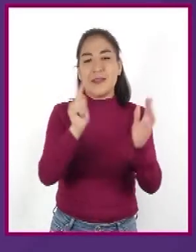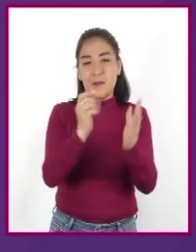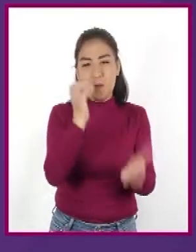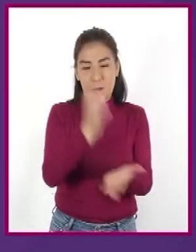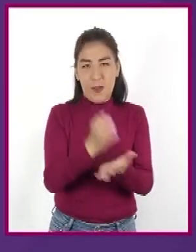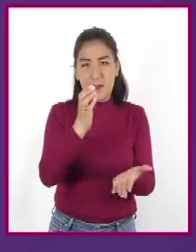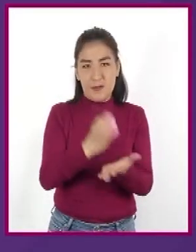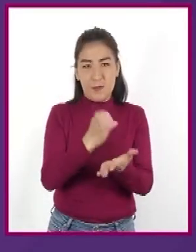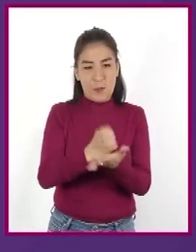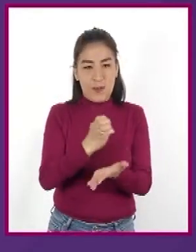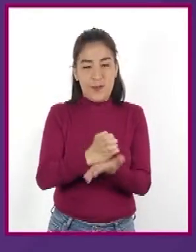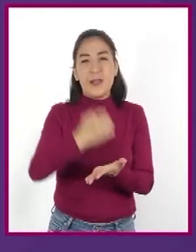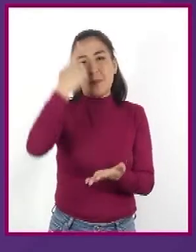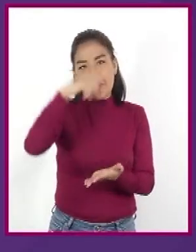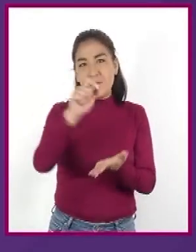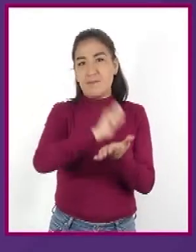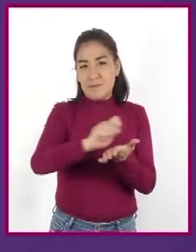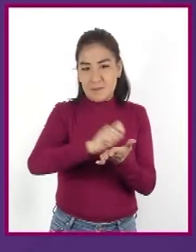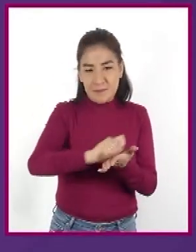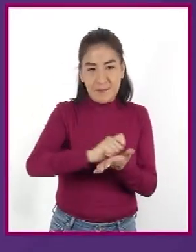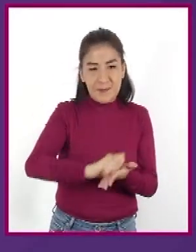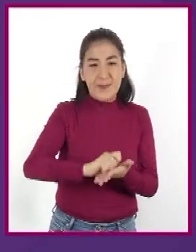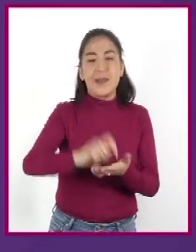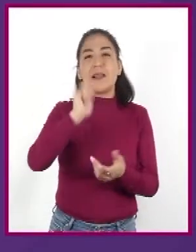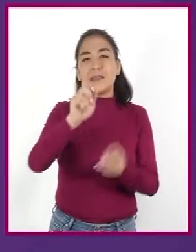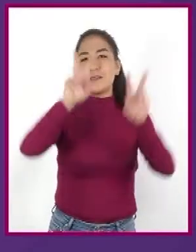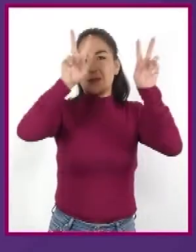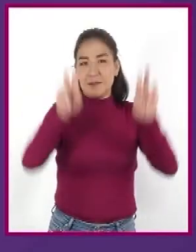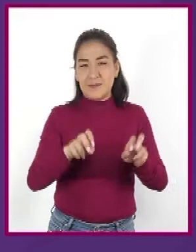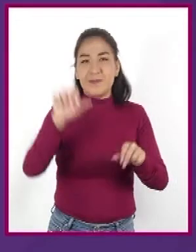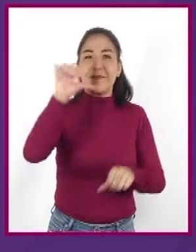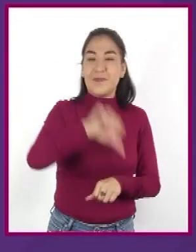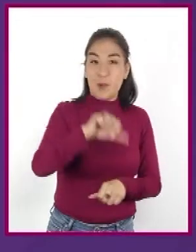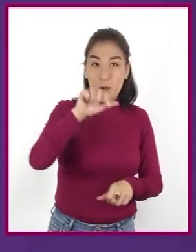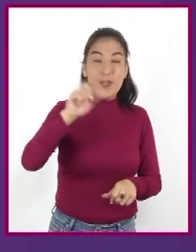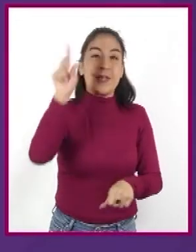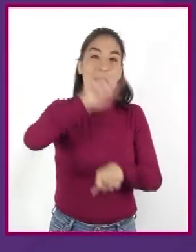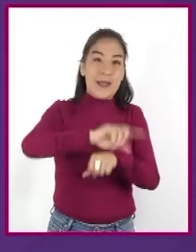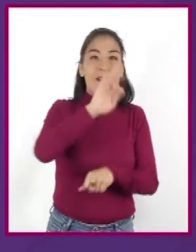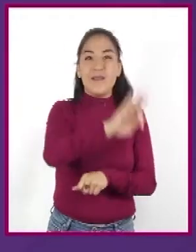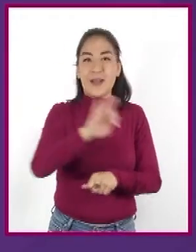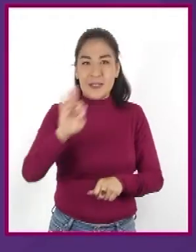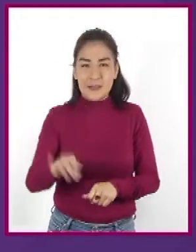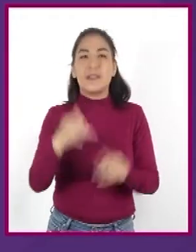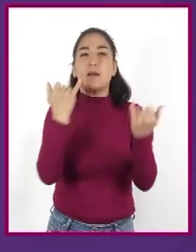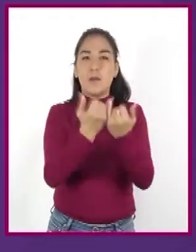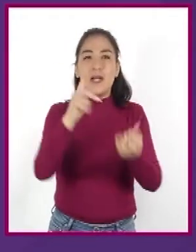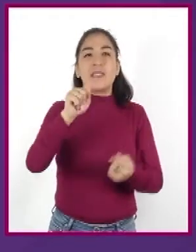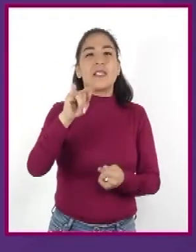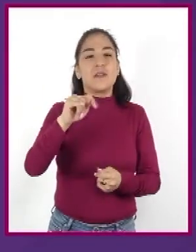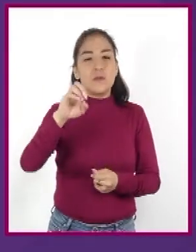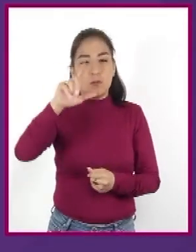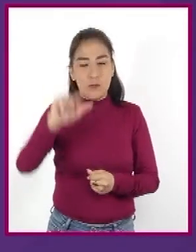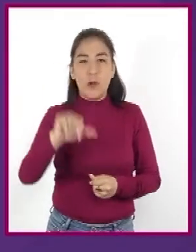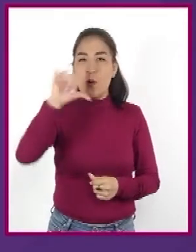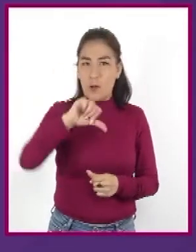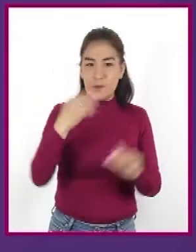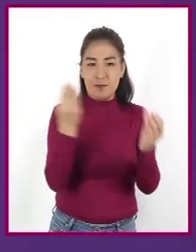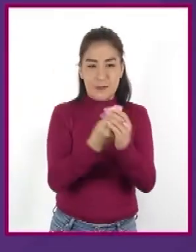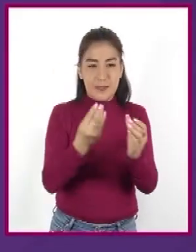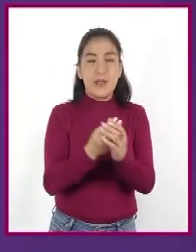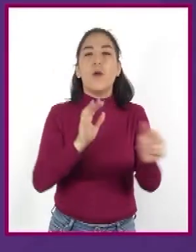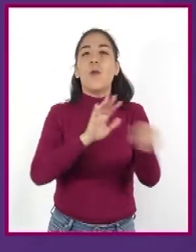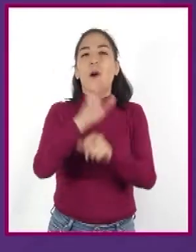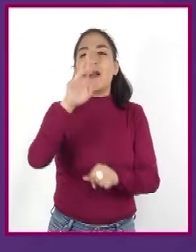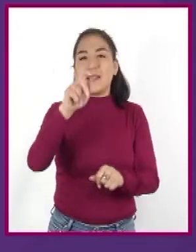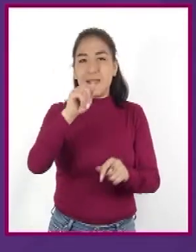donde anotarán la fecha y título de la sesión, así como la actividad o reto que se planteará. Libro de